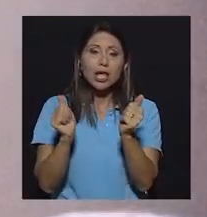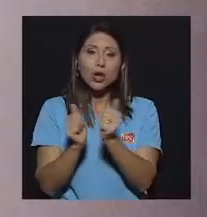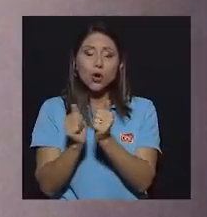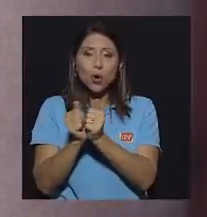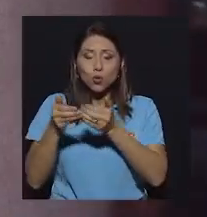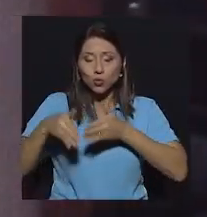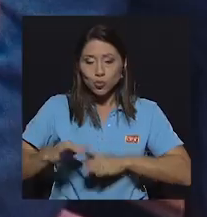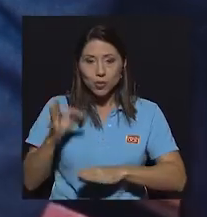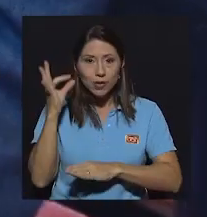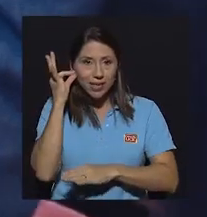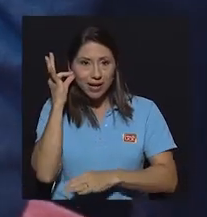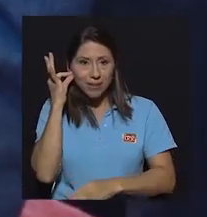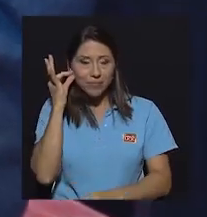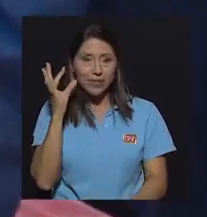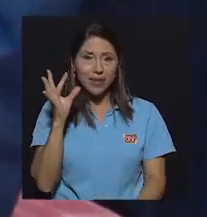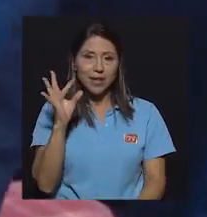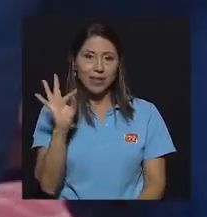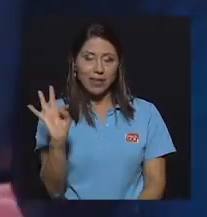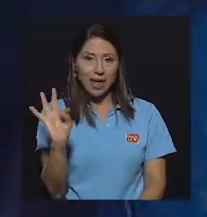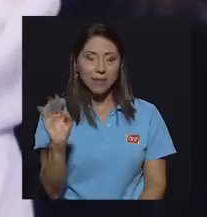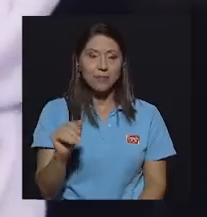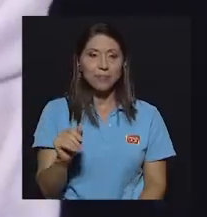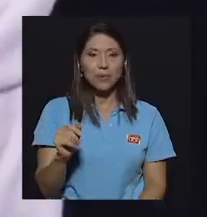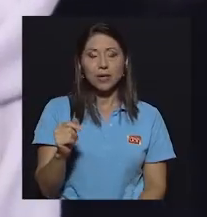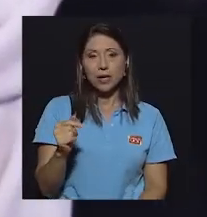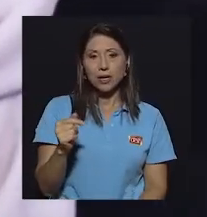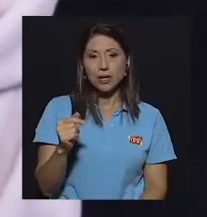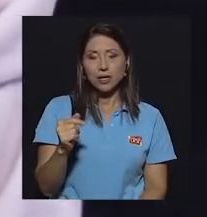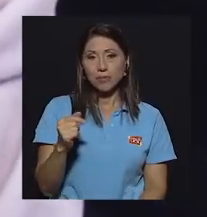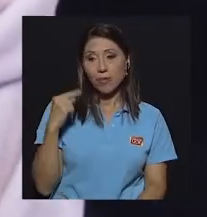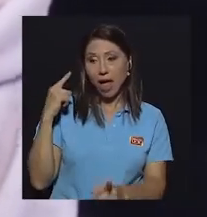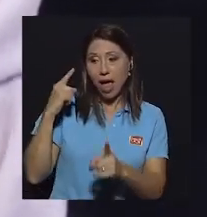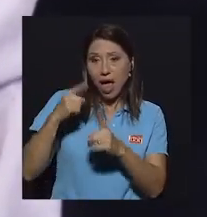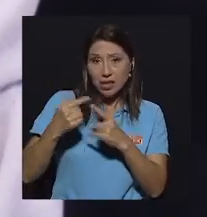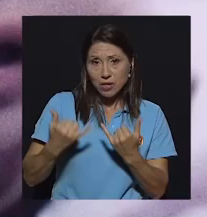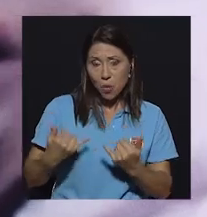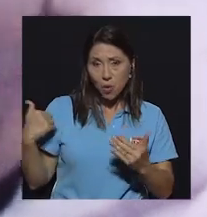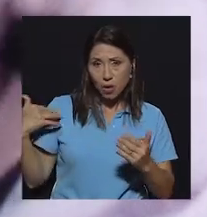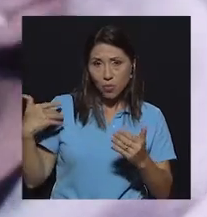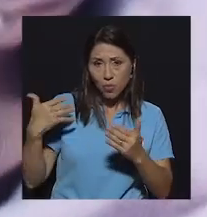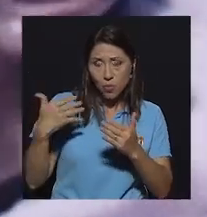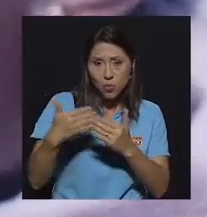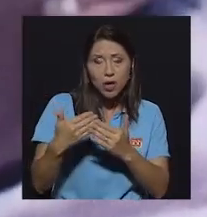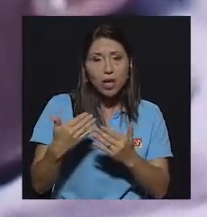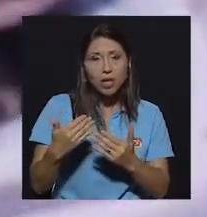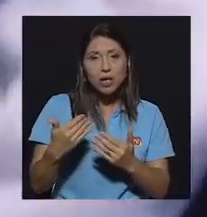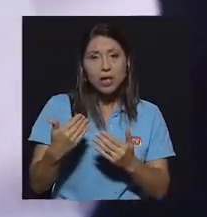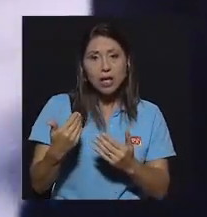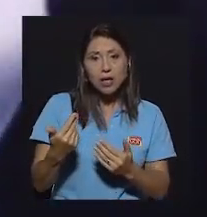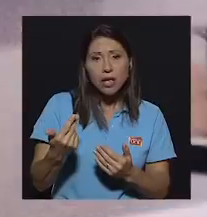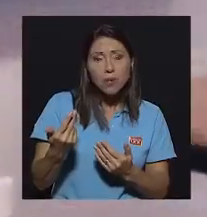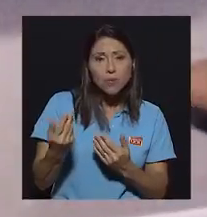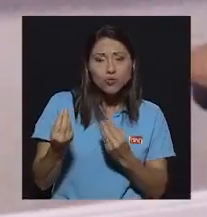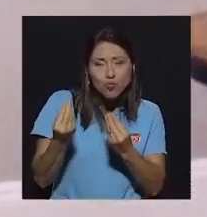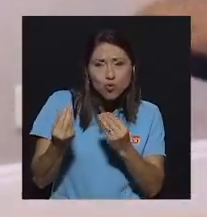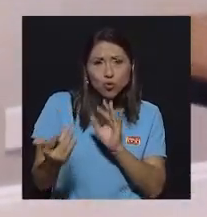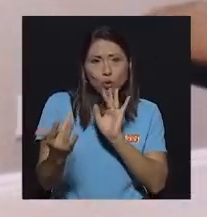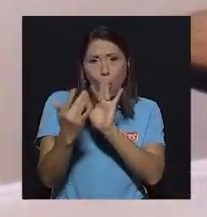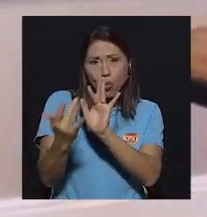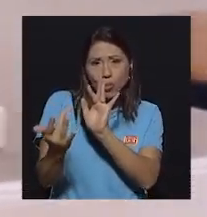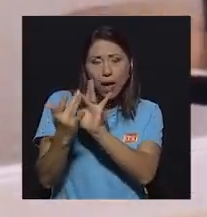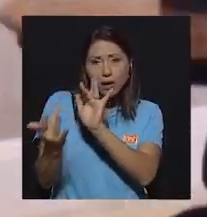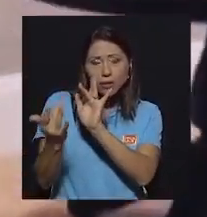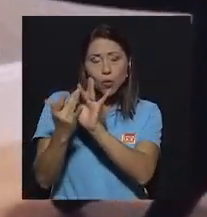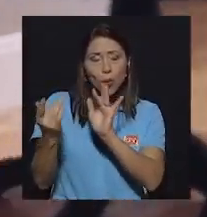Tea. Entonces yo pues hasta el momento hemos estado mucho en contacto por